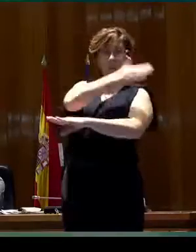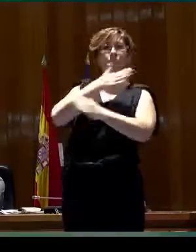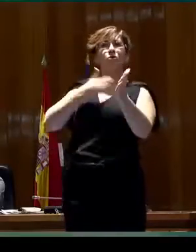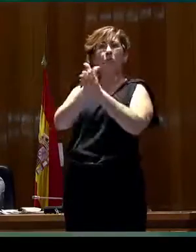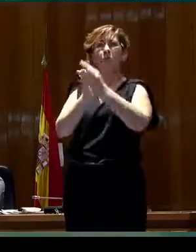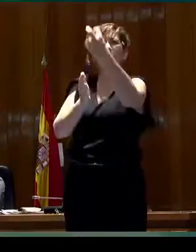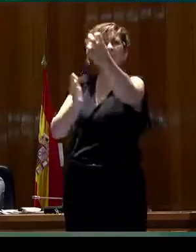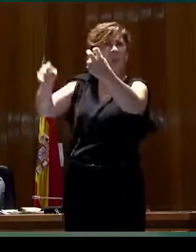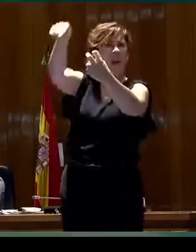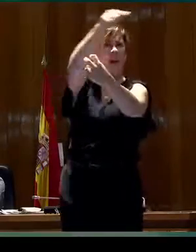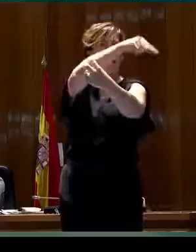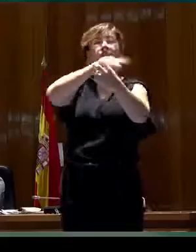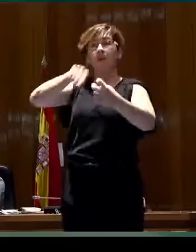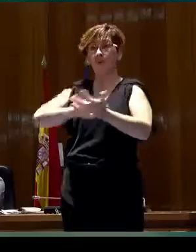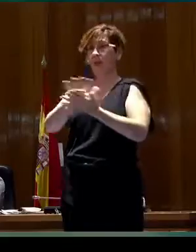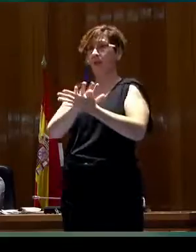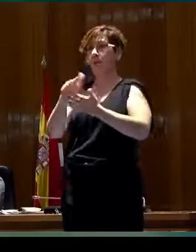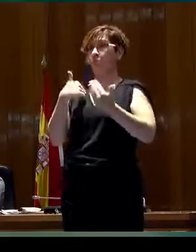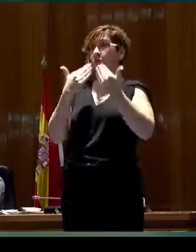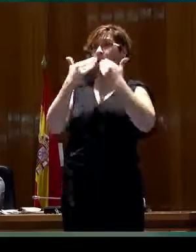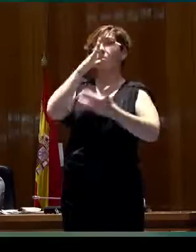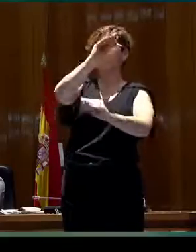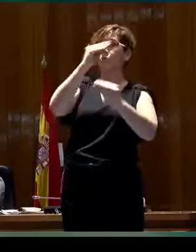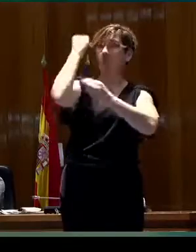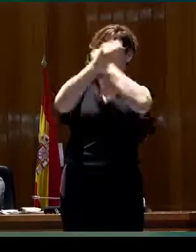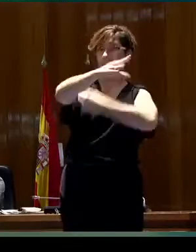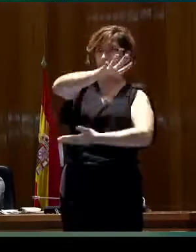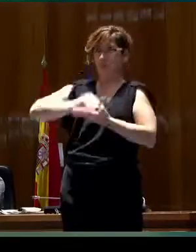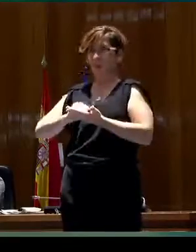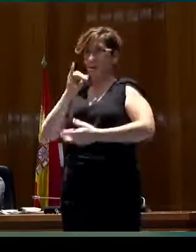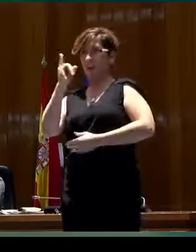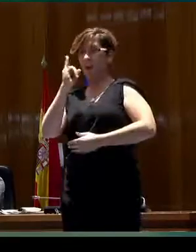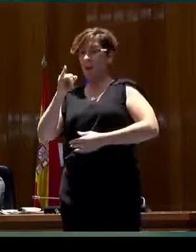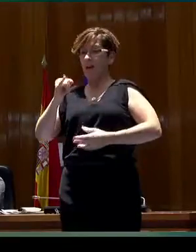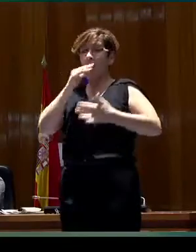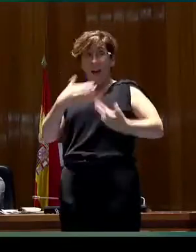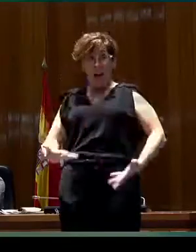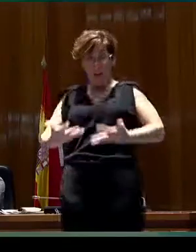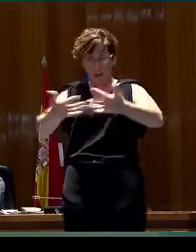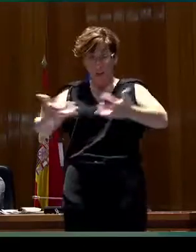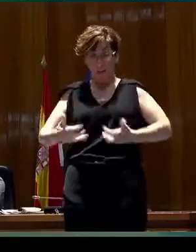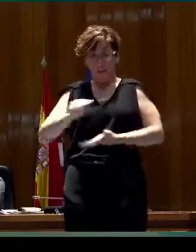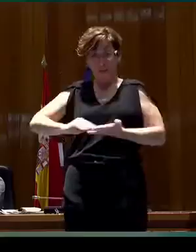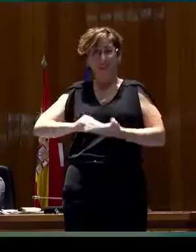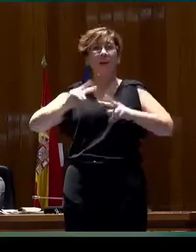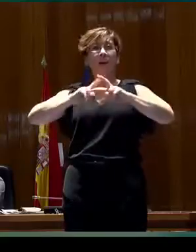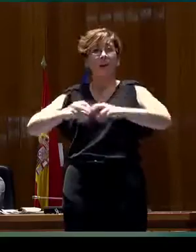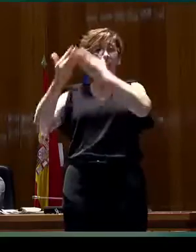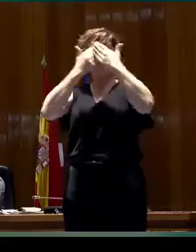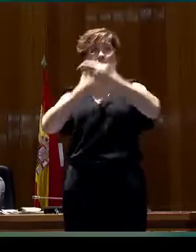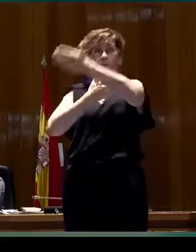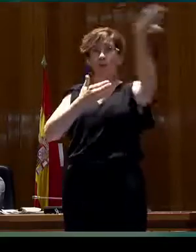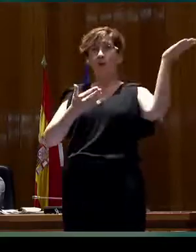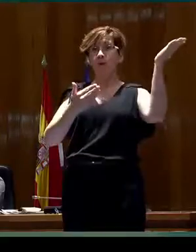esto y decíamos, queda claro ahora en la literatura en los estudios que se están haciendo que no todo